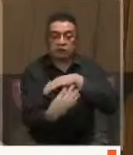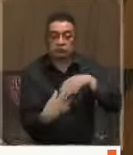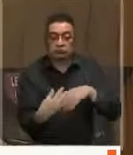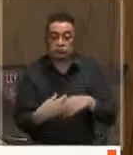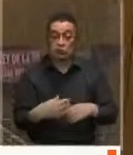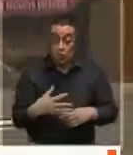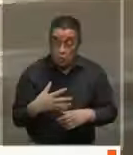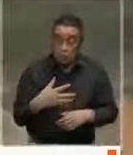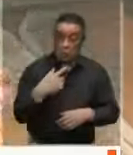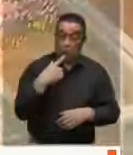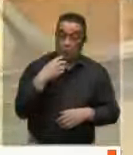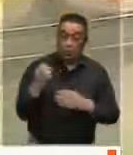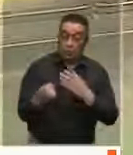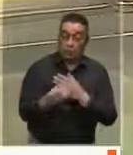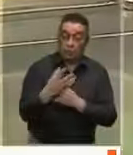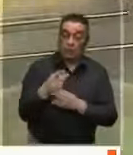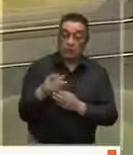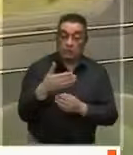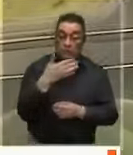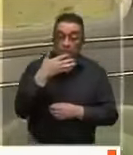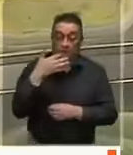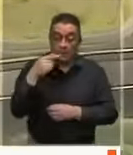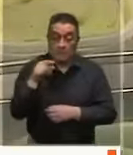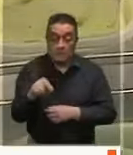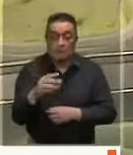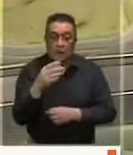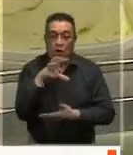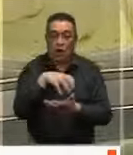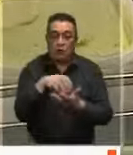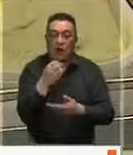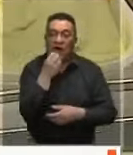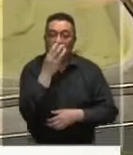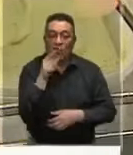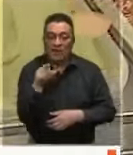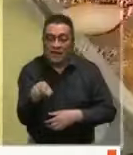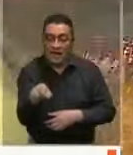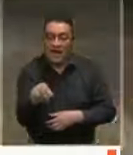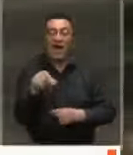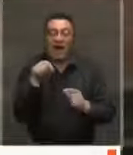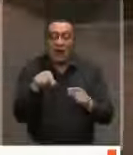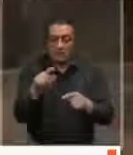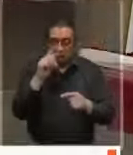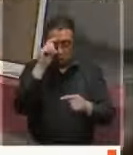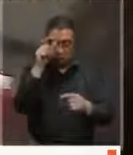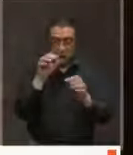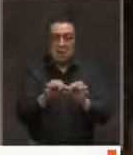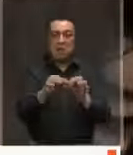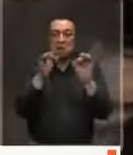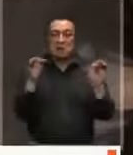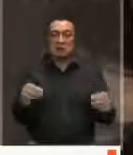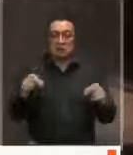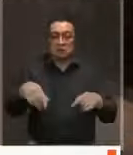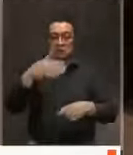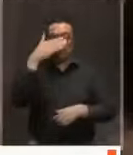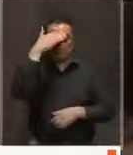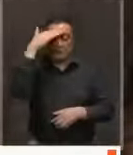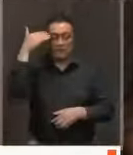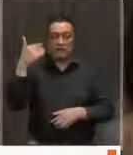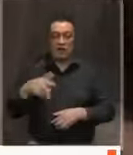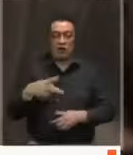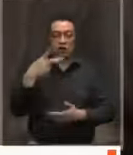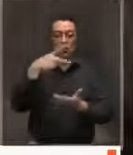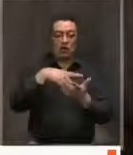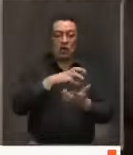de los nuevos Sabores que ofrece la pastelería strinberg en la Florida creado especialmente para este caluroso verano